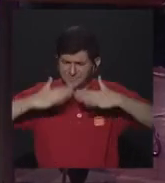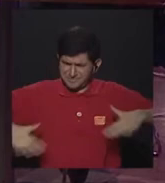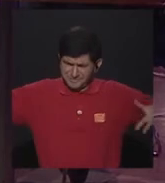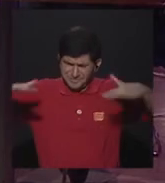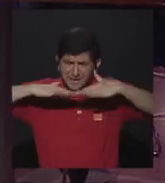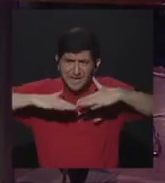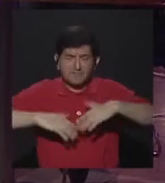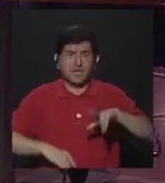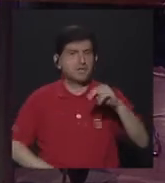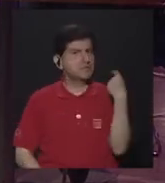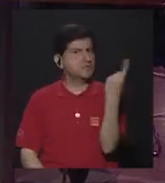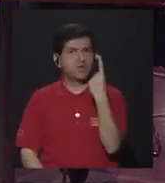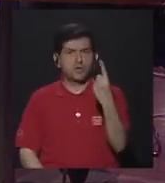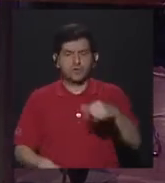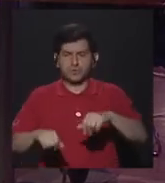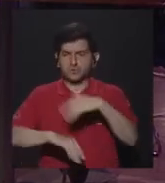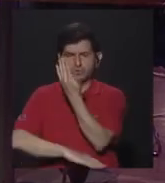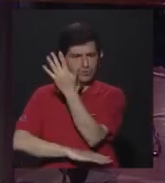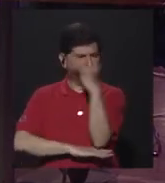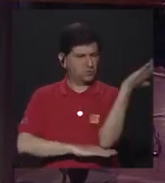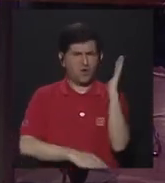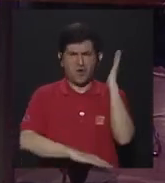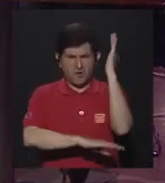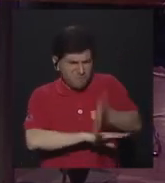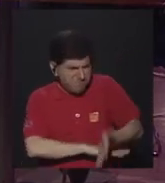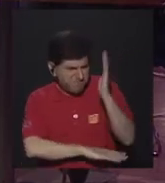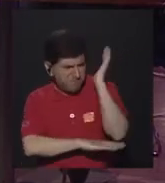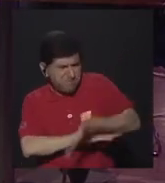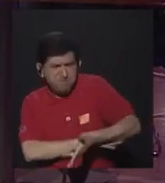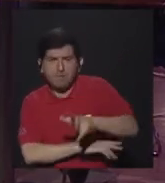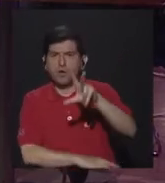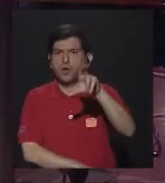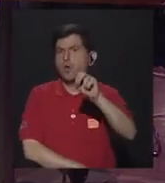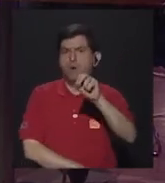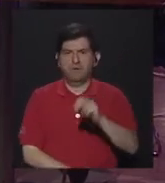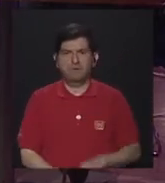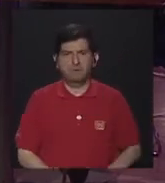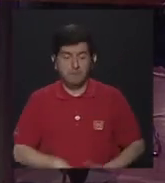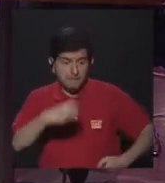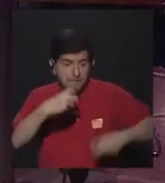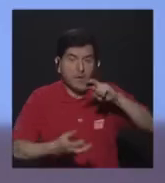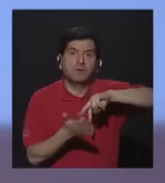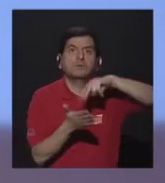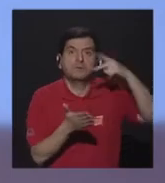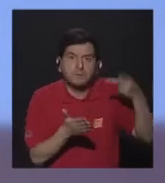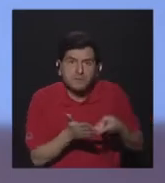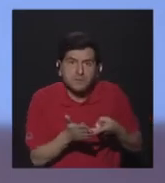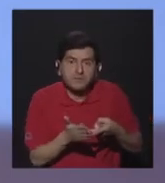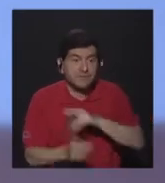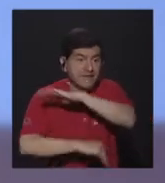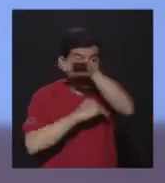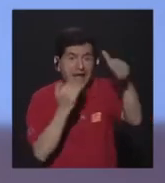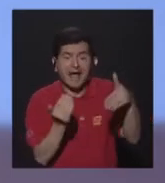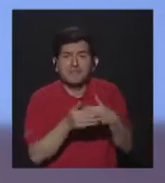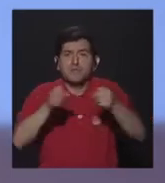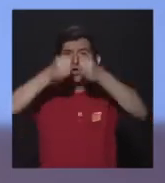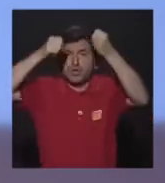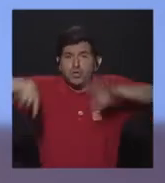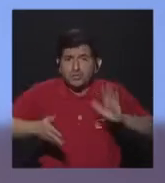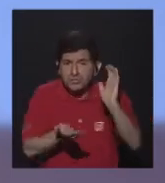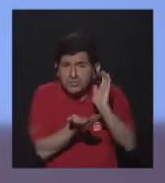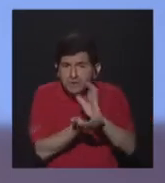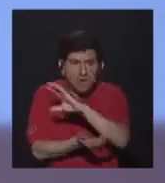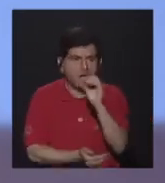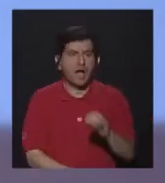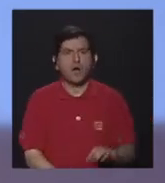no se mide únicamente por el área verde destruida por sabores cortados es por el problema que va a significar para todos abanilla y sino para el